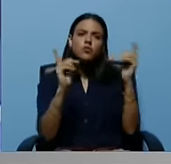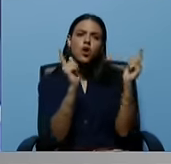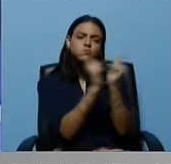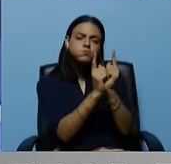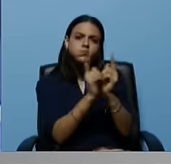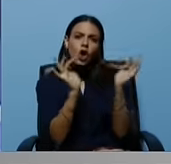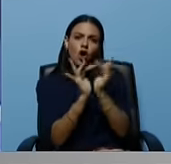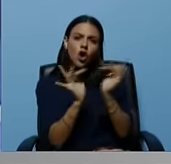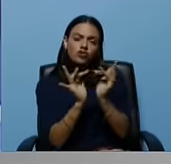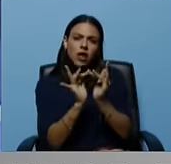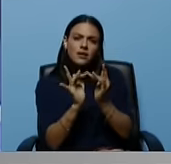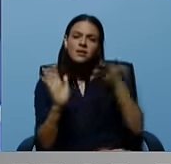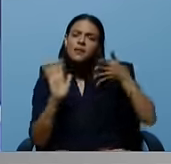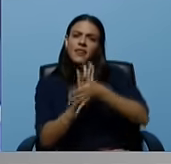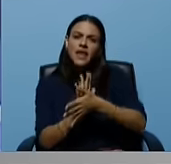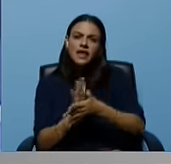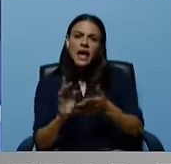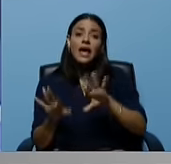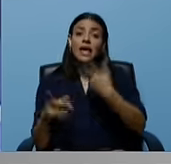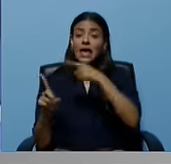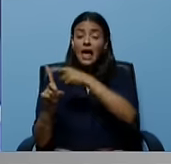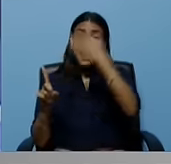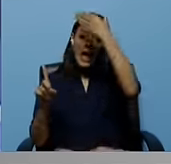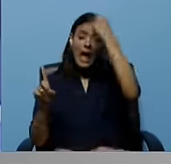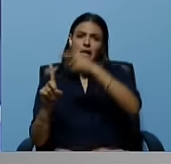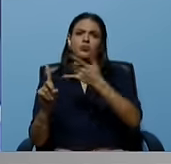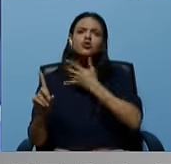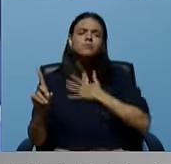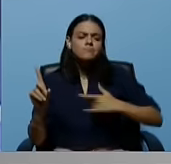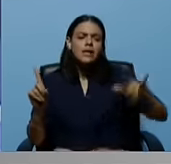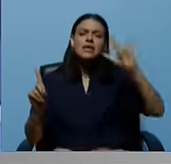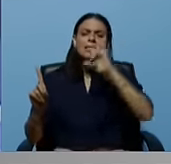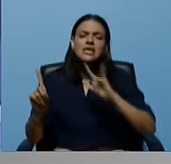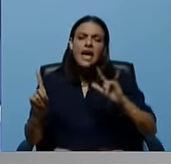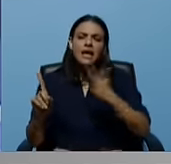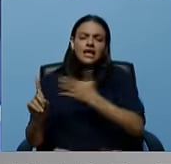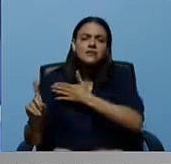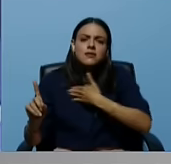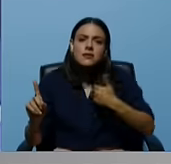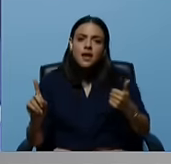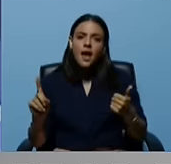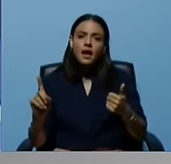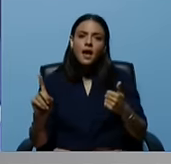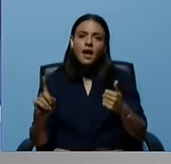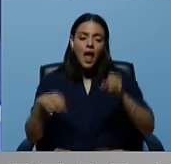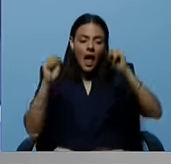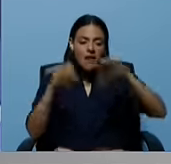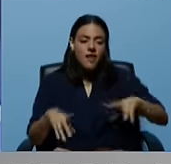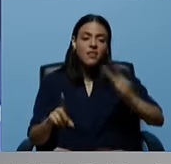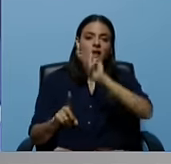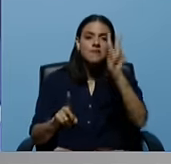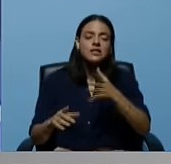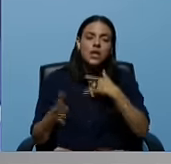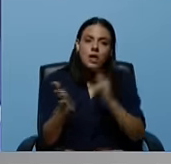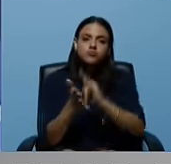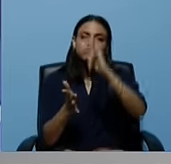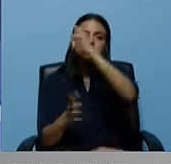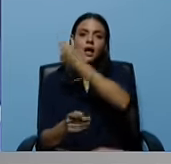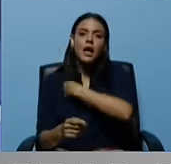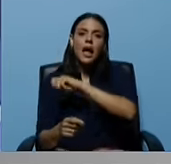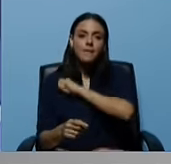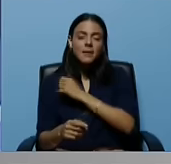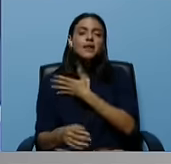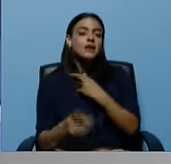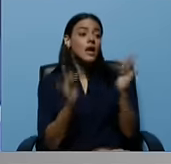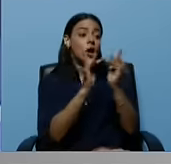sobre el deseo que el señor González Urrutia tenía de abandonar el país.